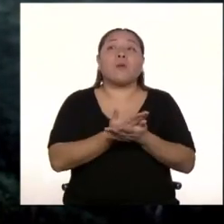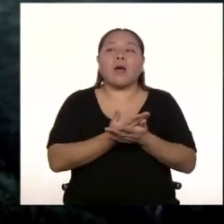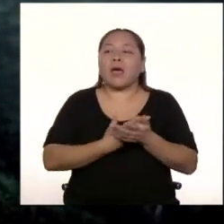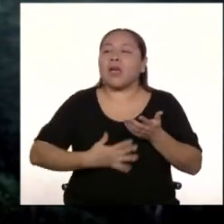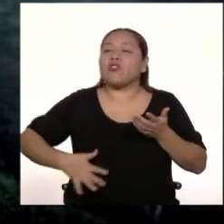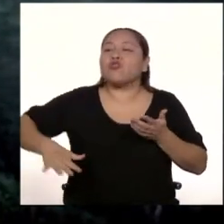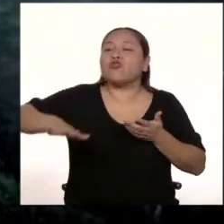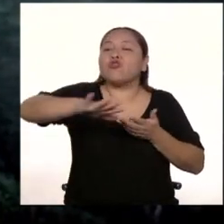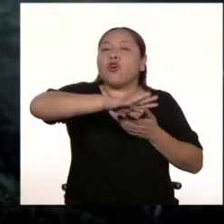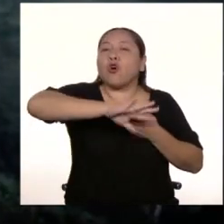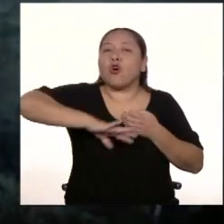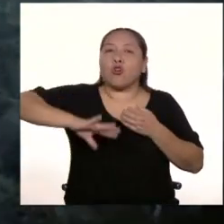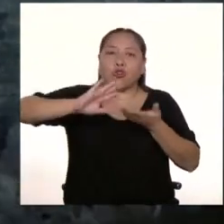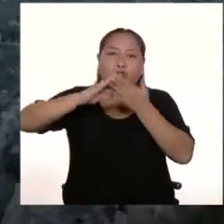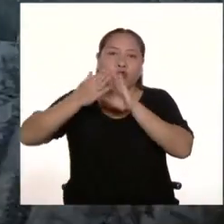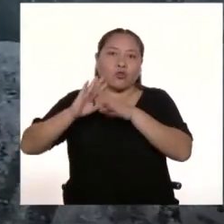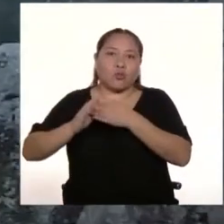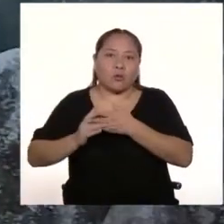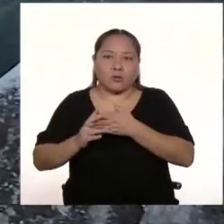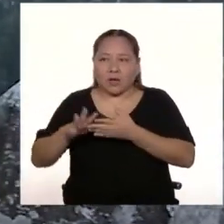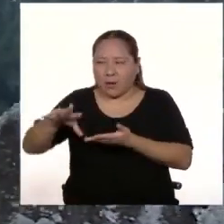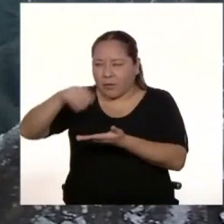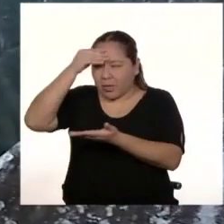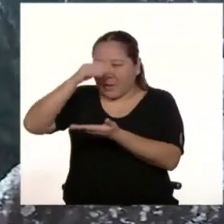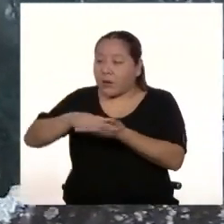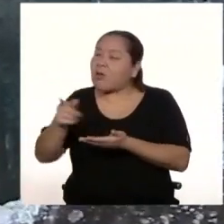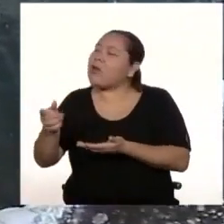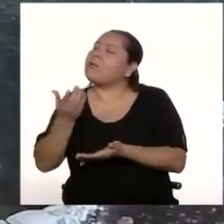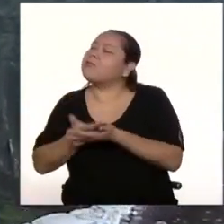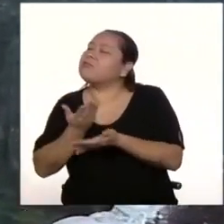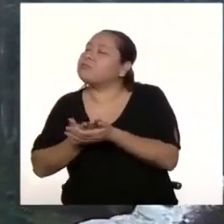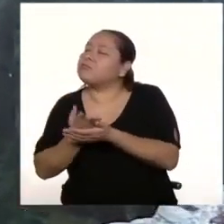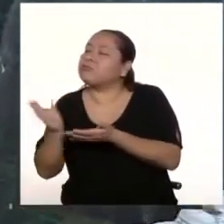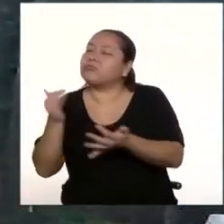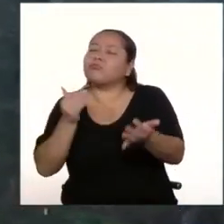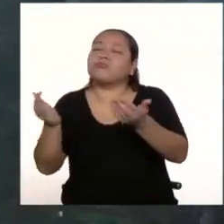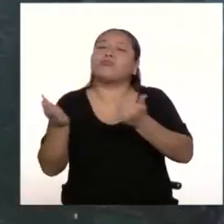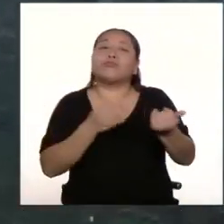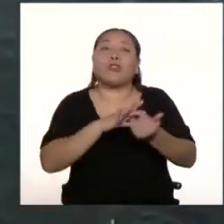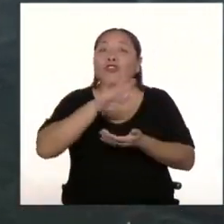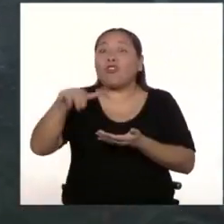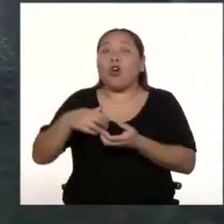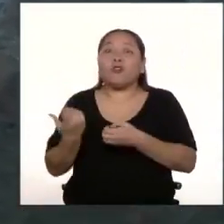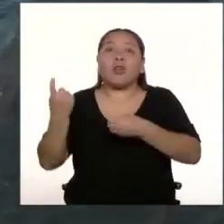pueblos prehispánicos habían aprendido a lo largo de su historia.